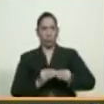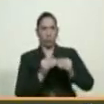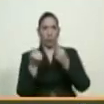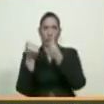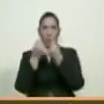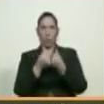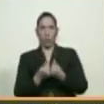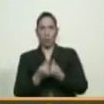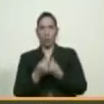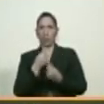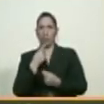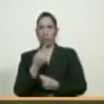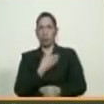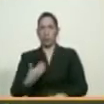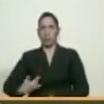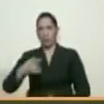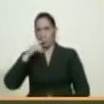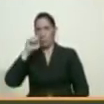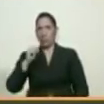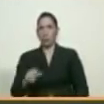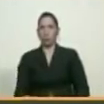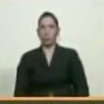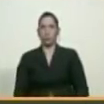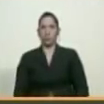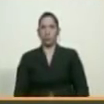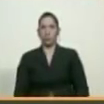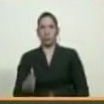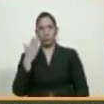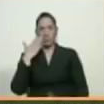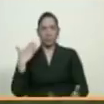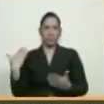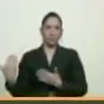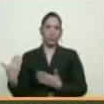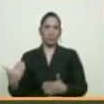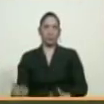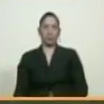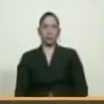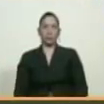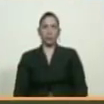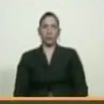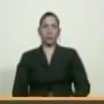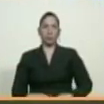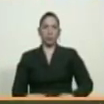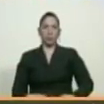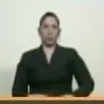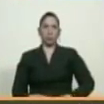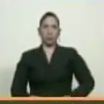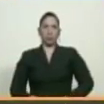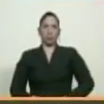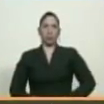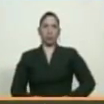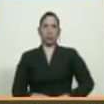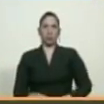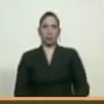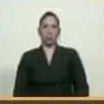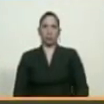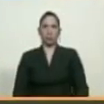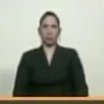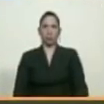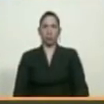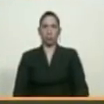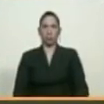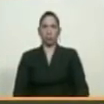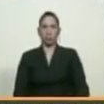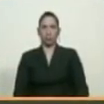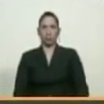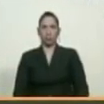por el jefe de Estado, Nicolás Maduro. De inmediato vamos a escuchar palabras del presidente del Banco Central de Venezuela, Calixto Ortega, quien se encuentra